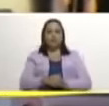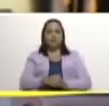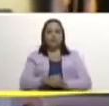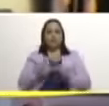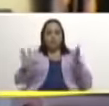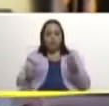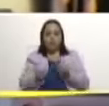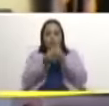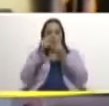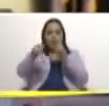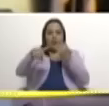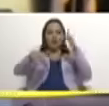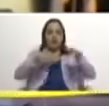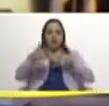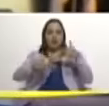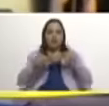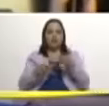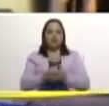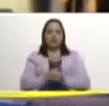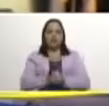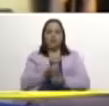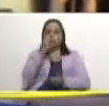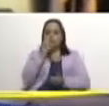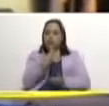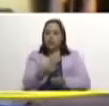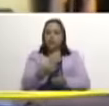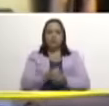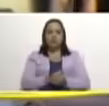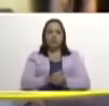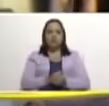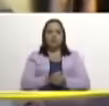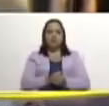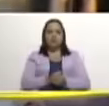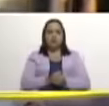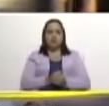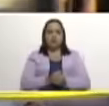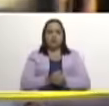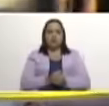acompañando este acto tan bonito.